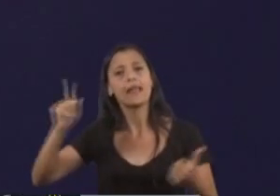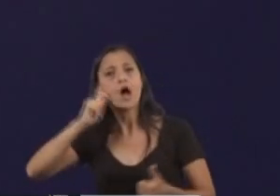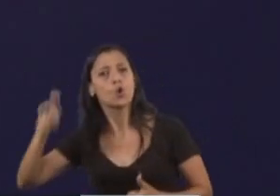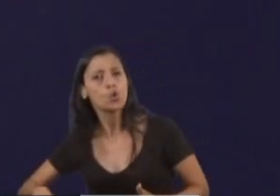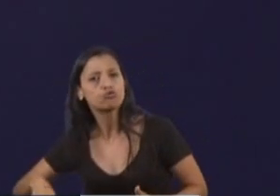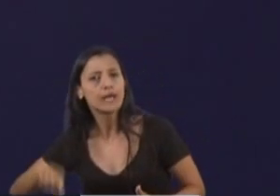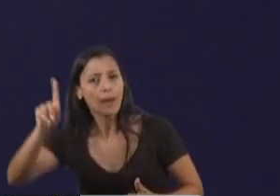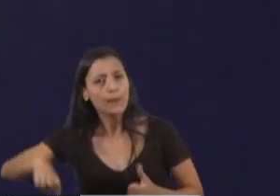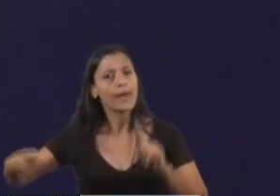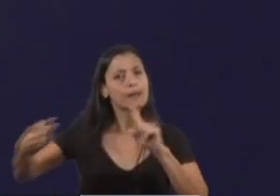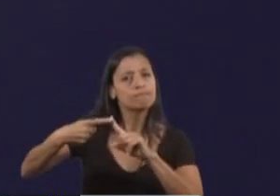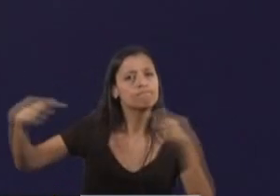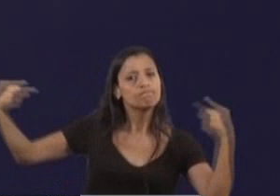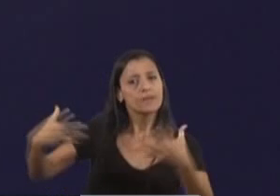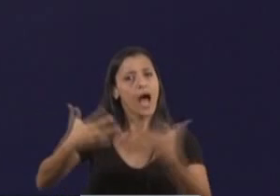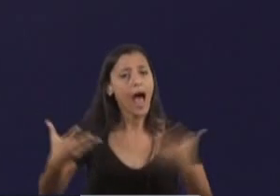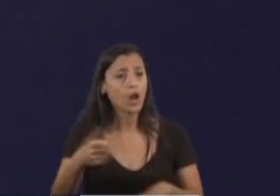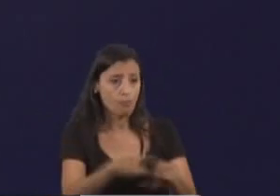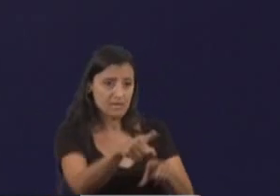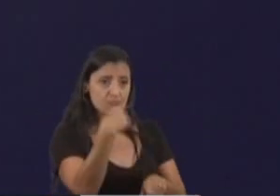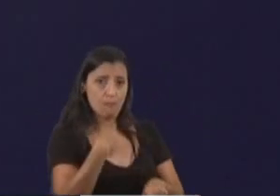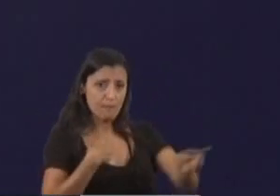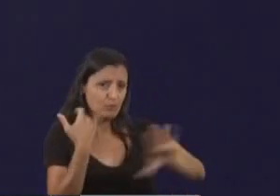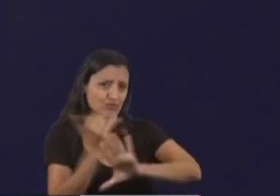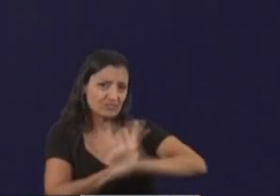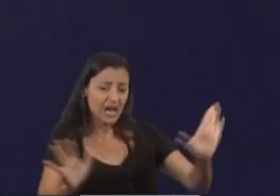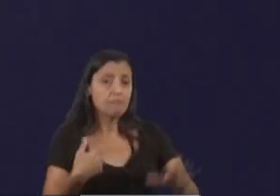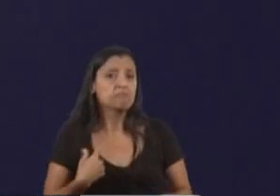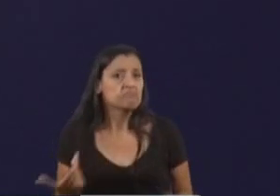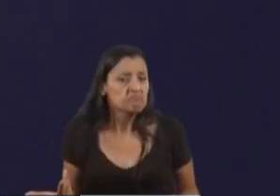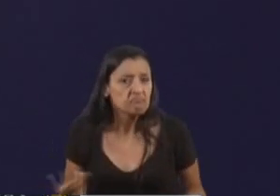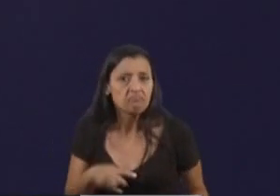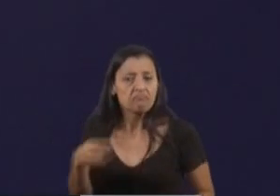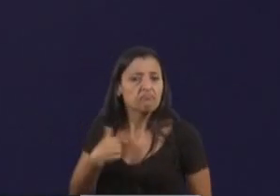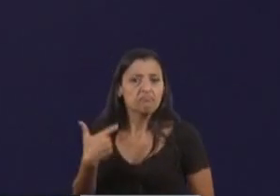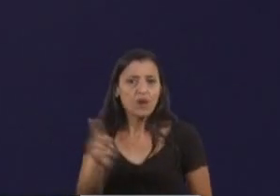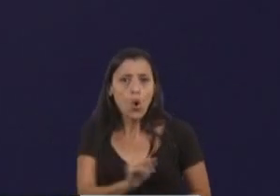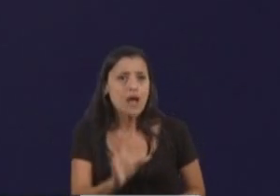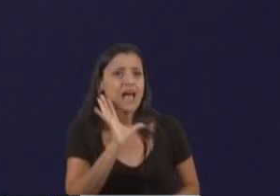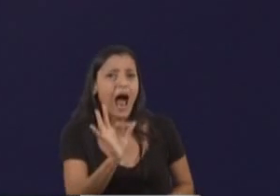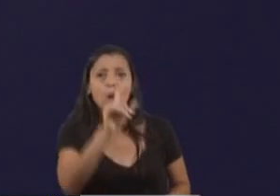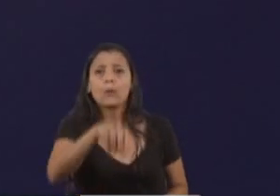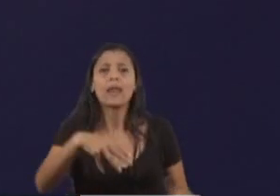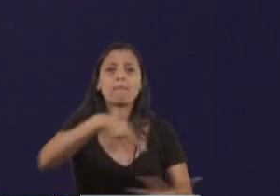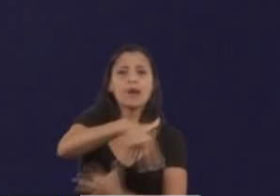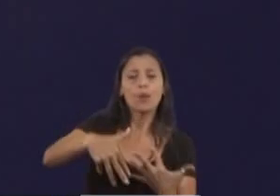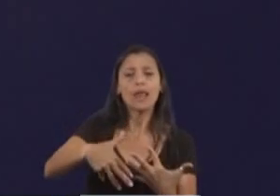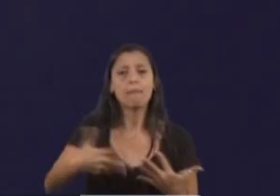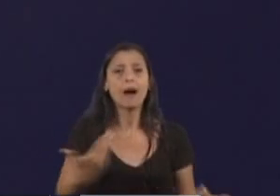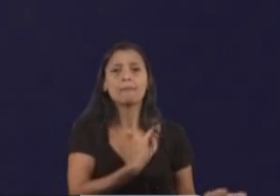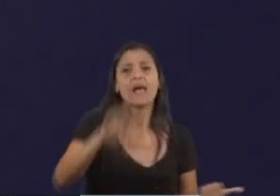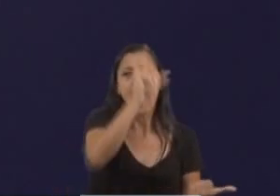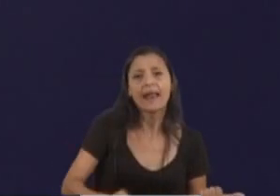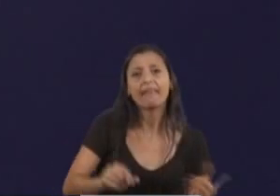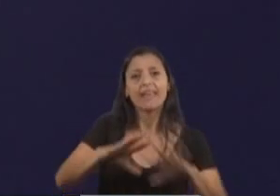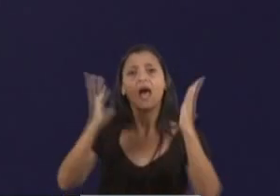preguntó tu compañero. No vemos que esta definición tenga ningún tipo de implicancia en ninguna de las relaciones que Argentina tiene con el resto del